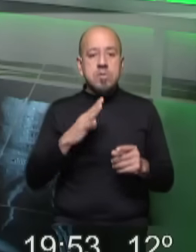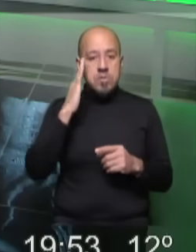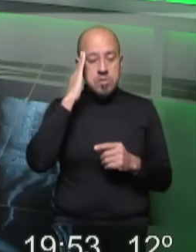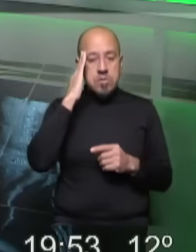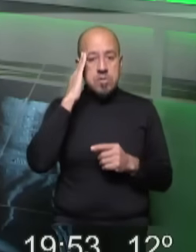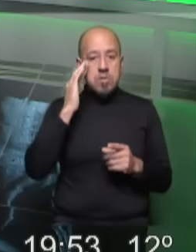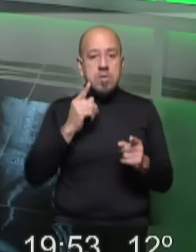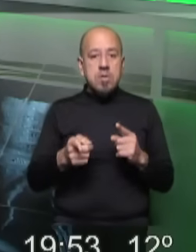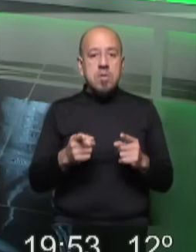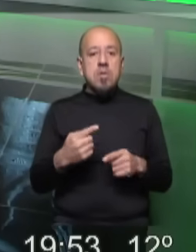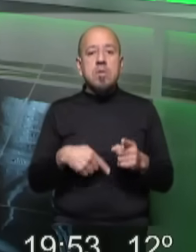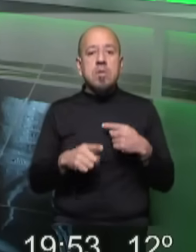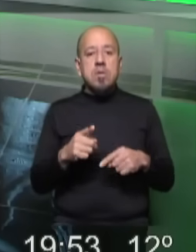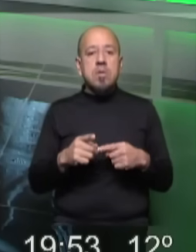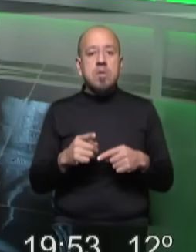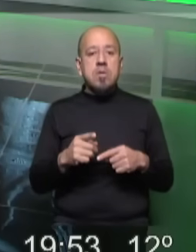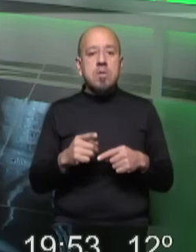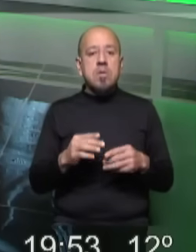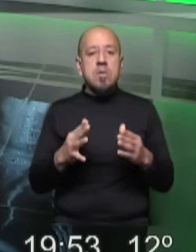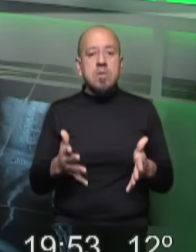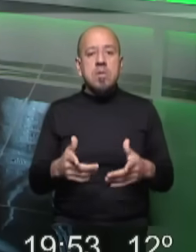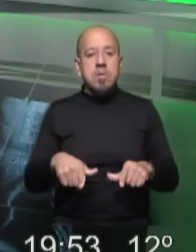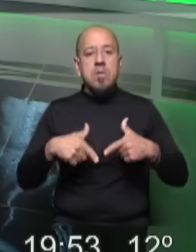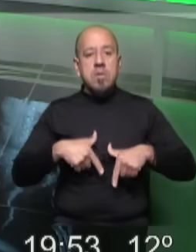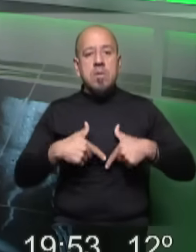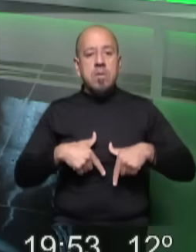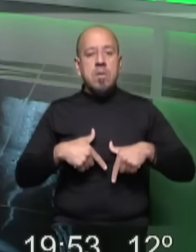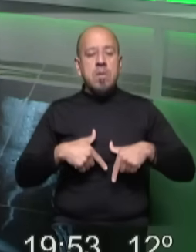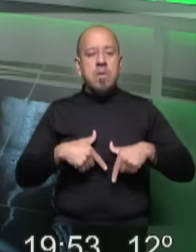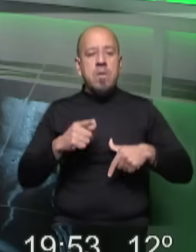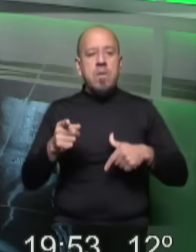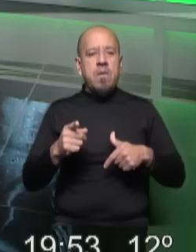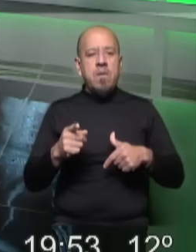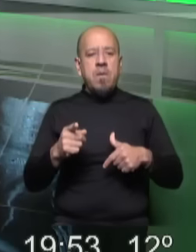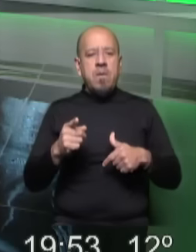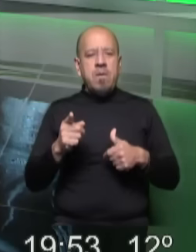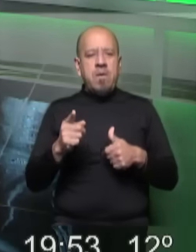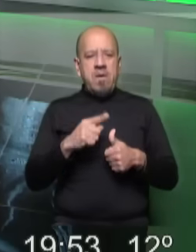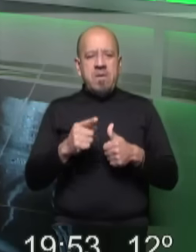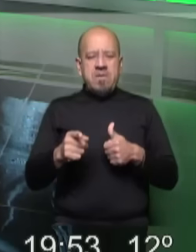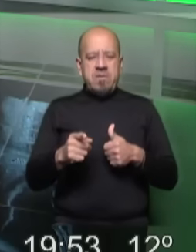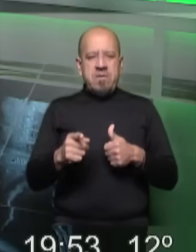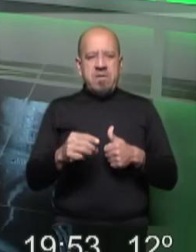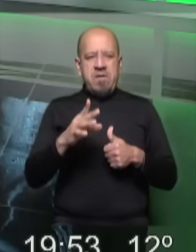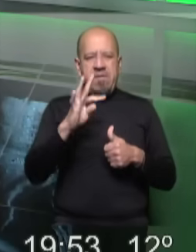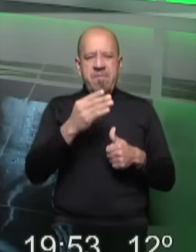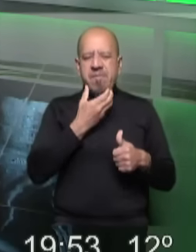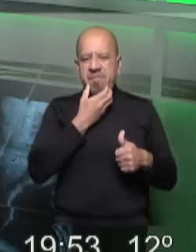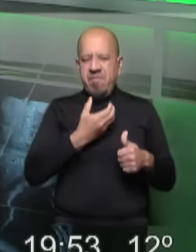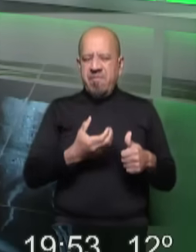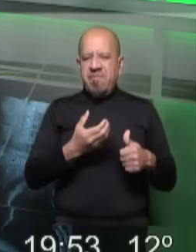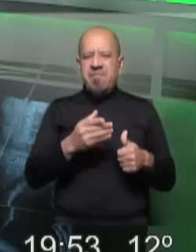en particular Ahora toca a un ministro que fue eh colocado por él ante la salida de talvi es alguien de